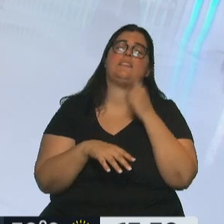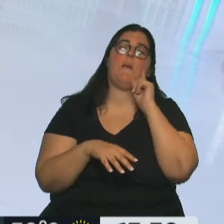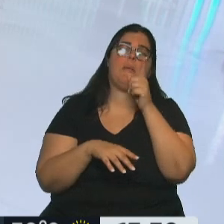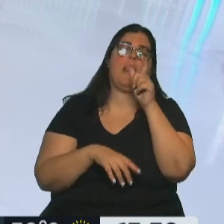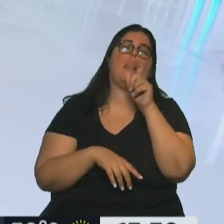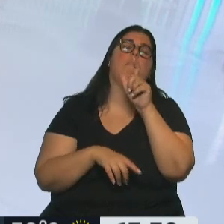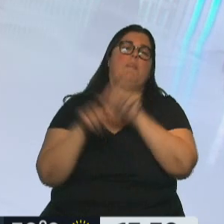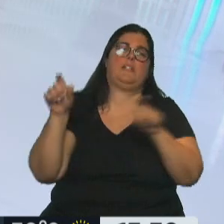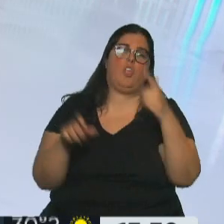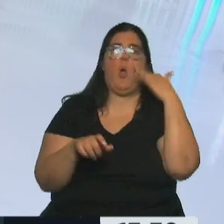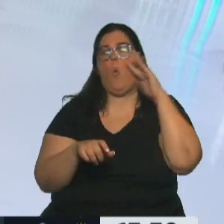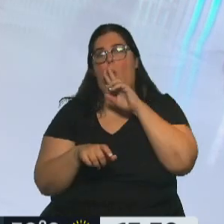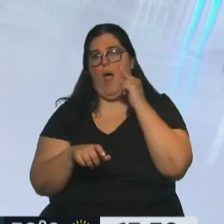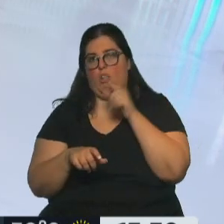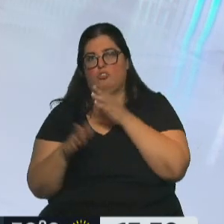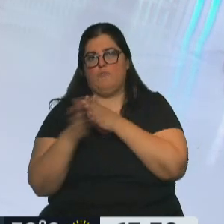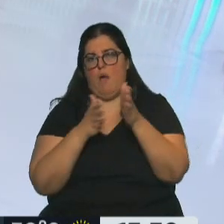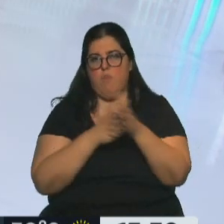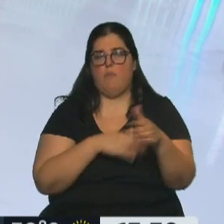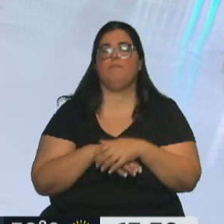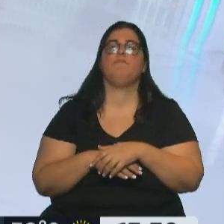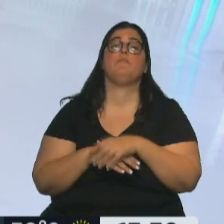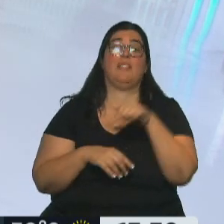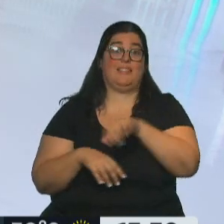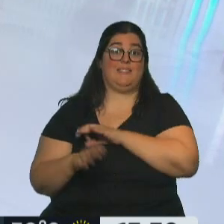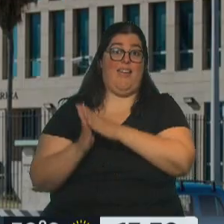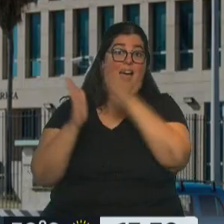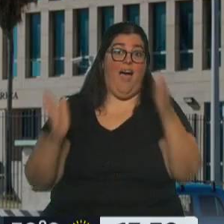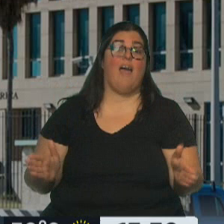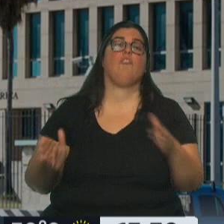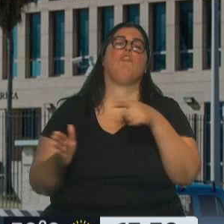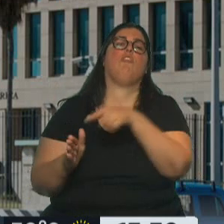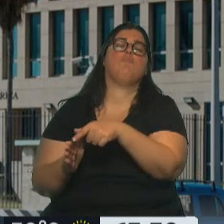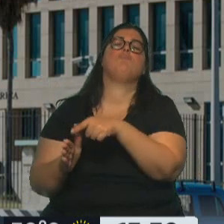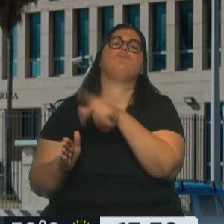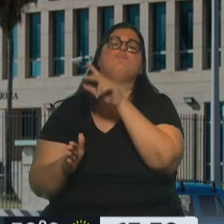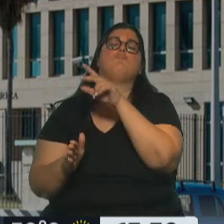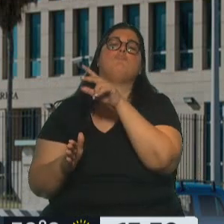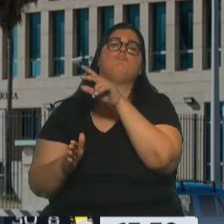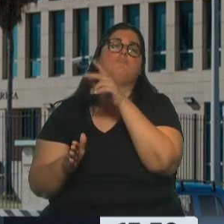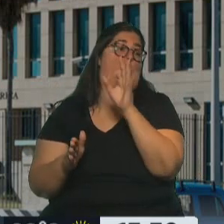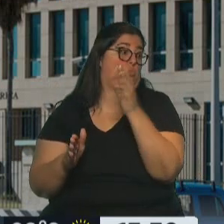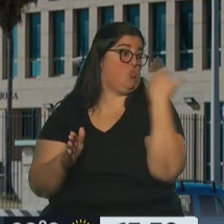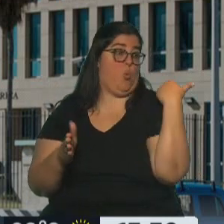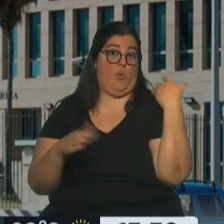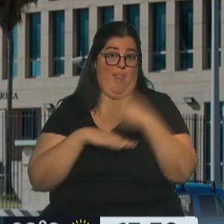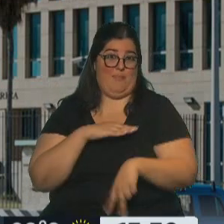313.000 cubanos y cubanas. Y lo que va de 2023, la cifra hasta octubre